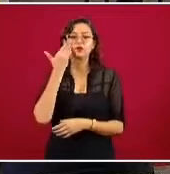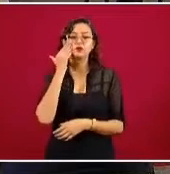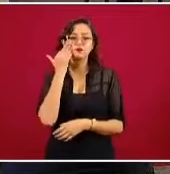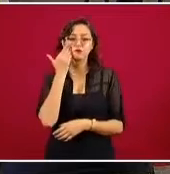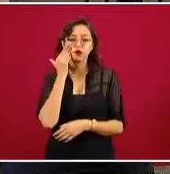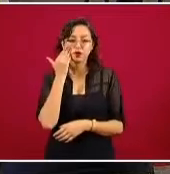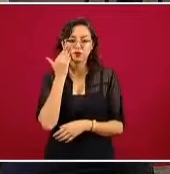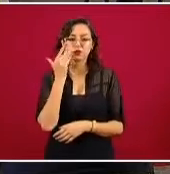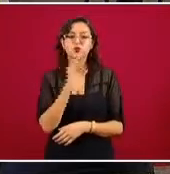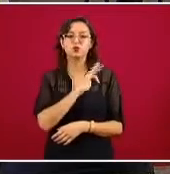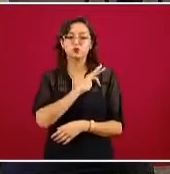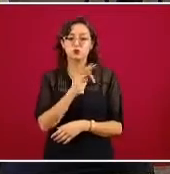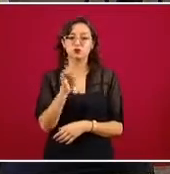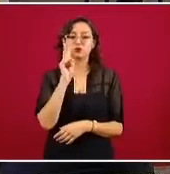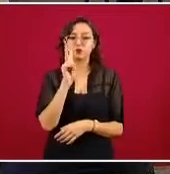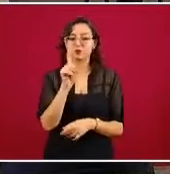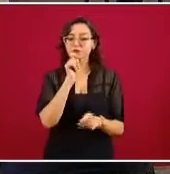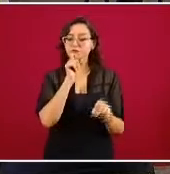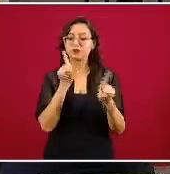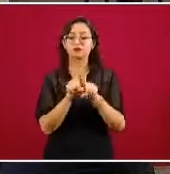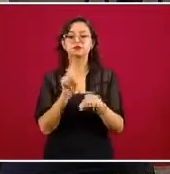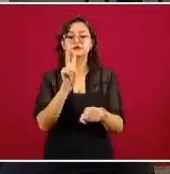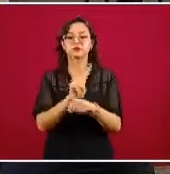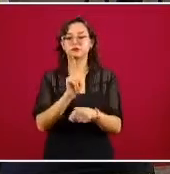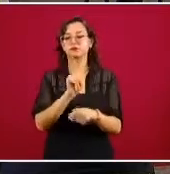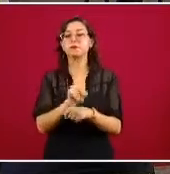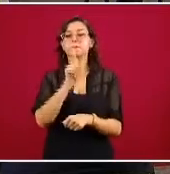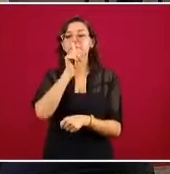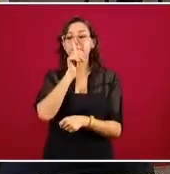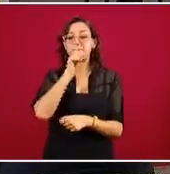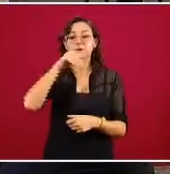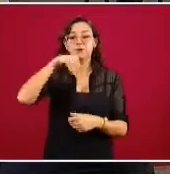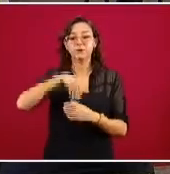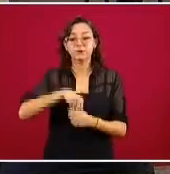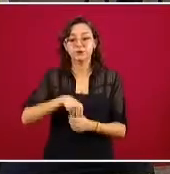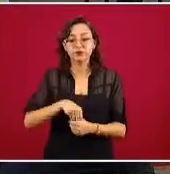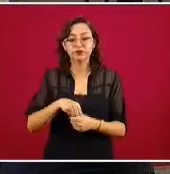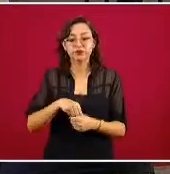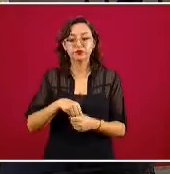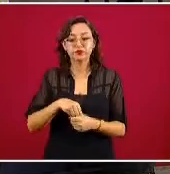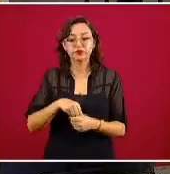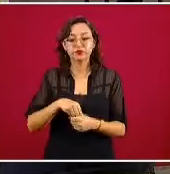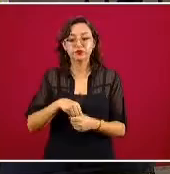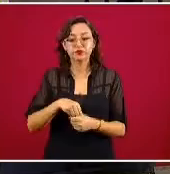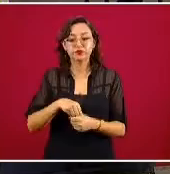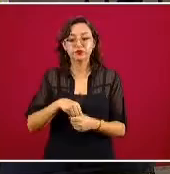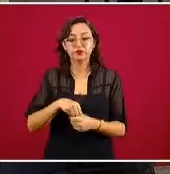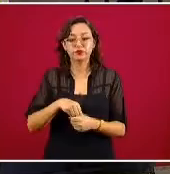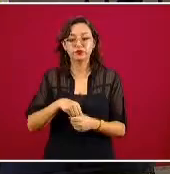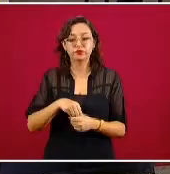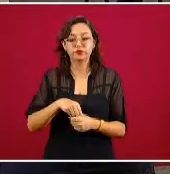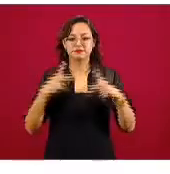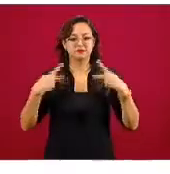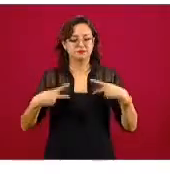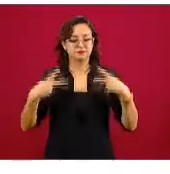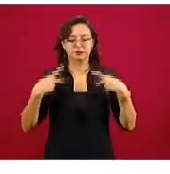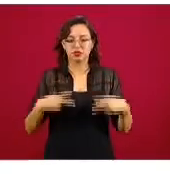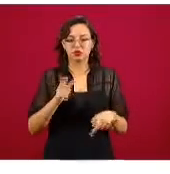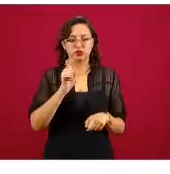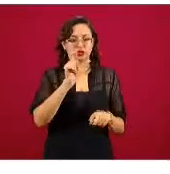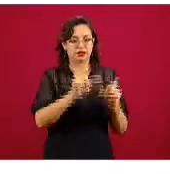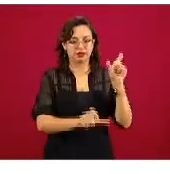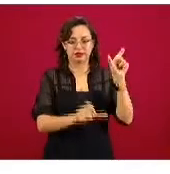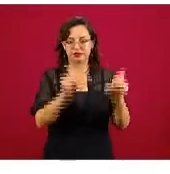Facebook podemos también tener monitoreos confidenciales, que quede muy claro, aquí no está en juego la identidad de las personas, de los